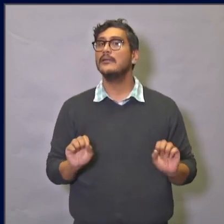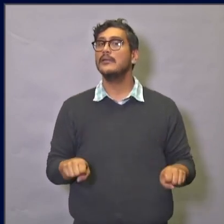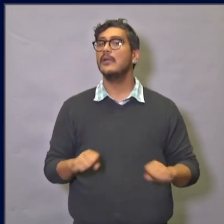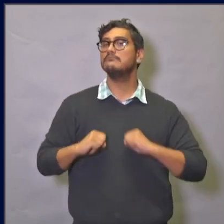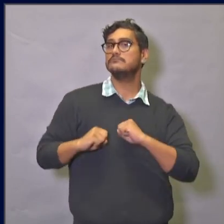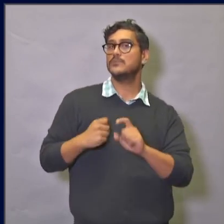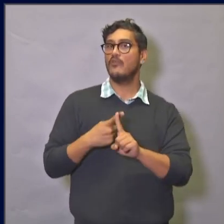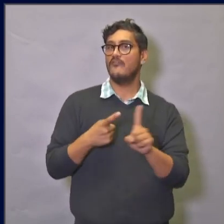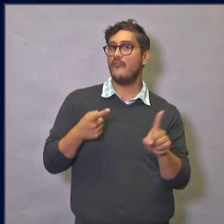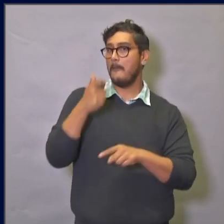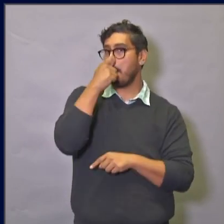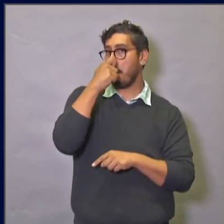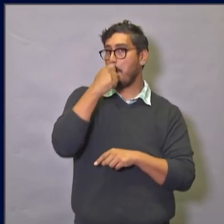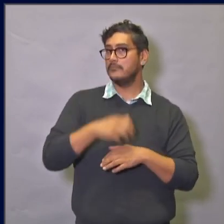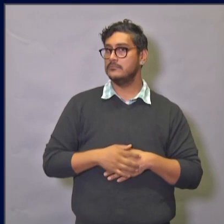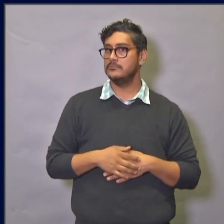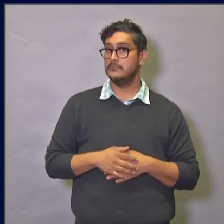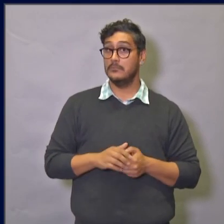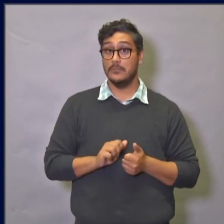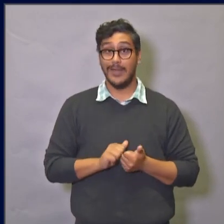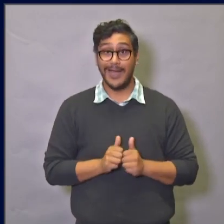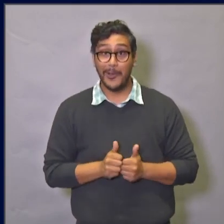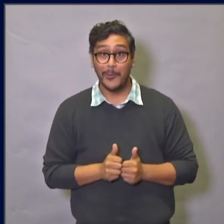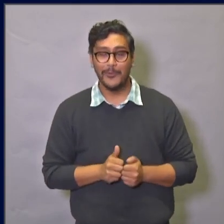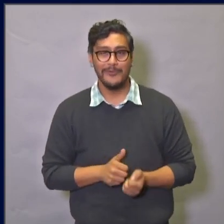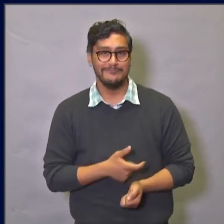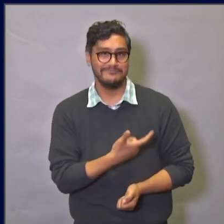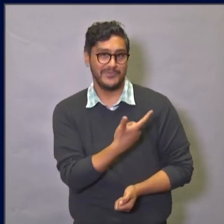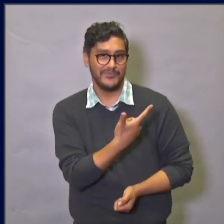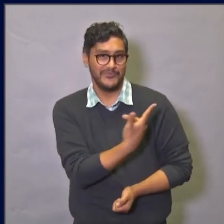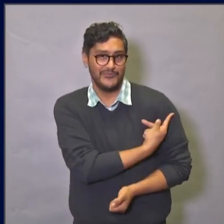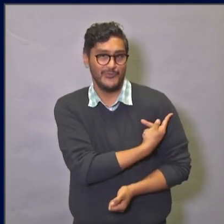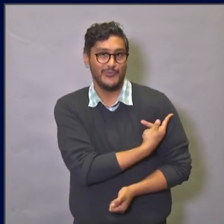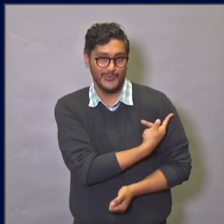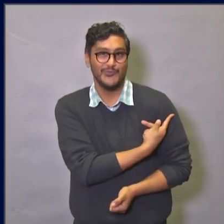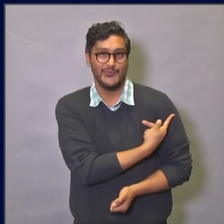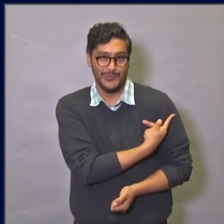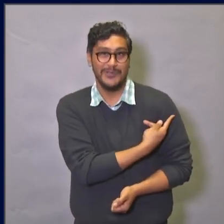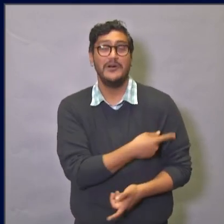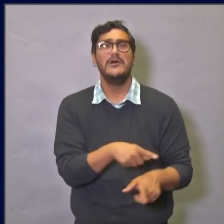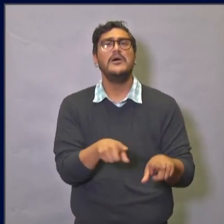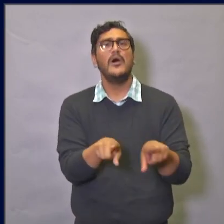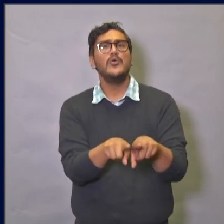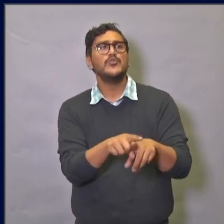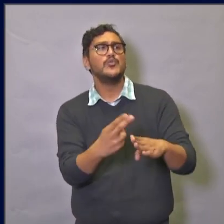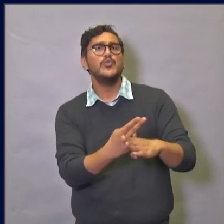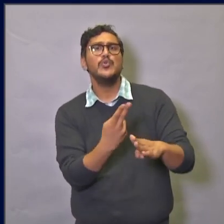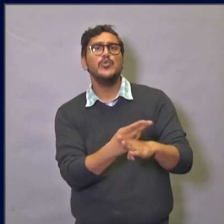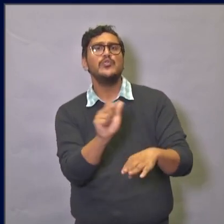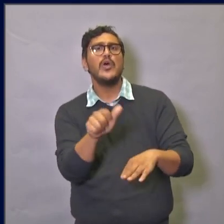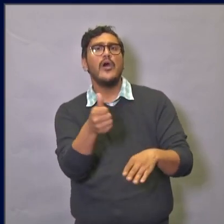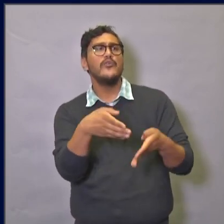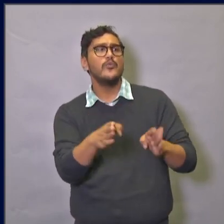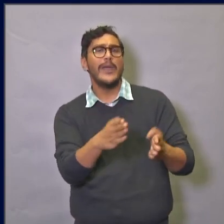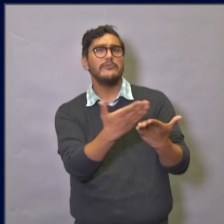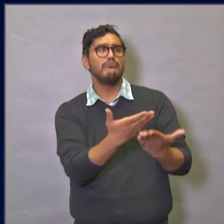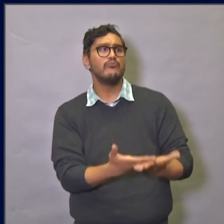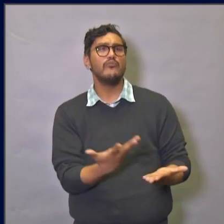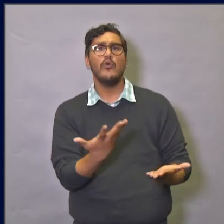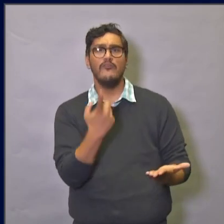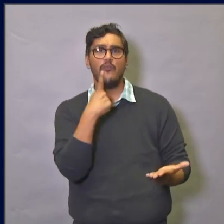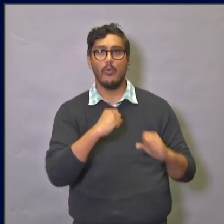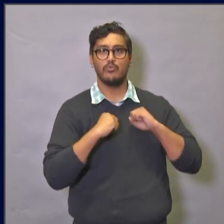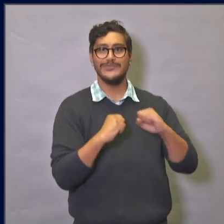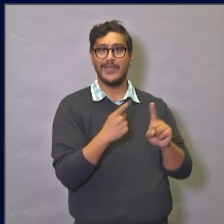y es estar inmunizados y usar estrategias que están comprobadas para protegernos contra